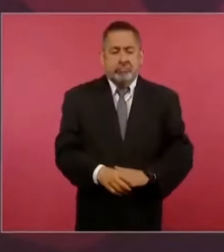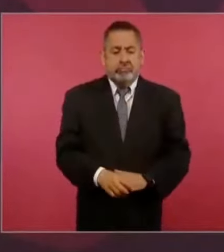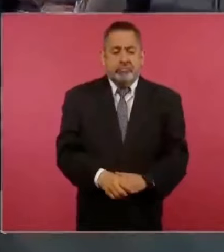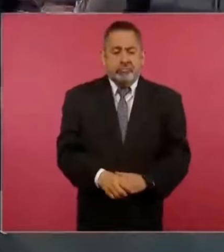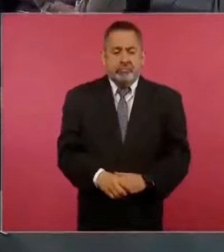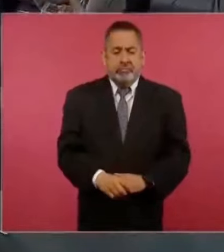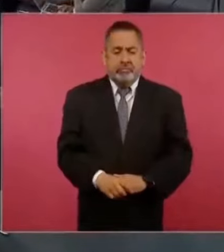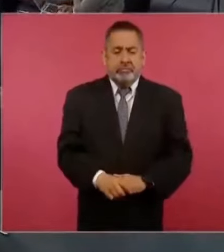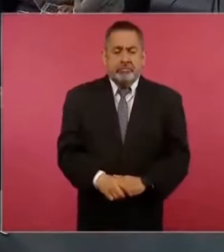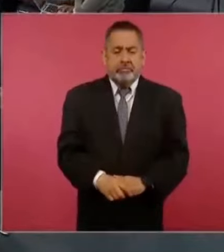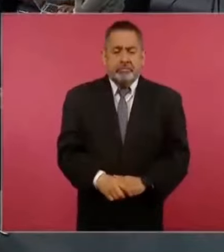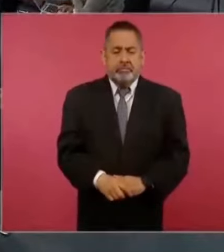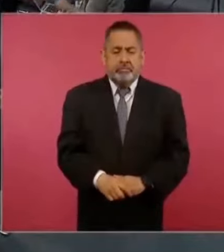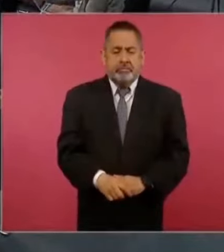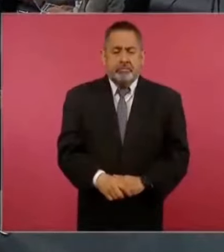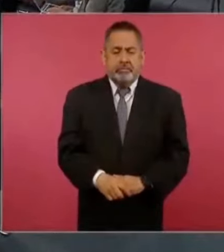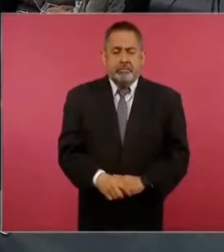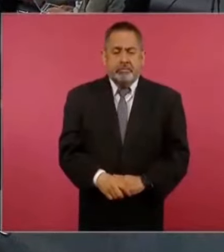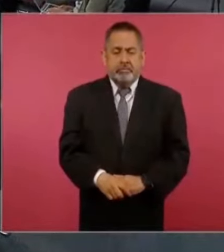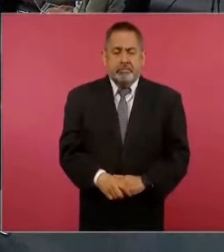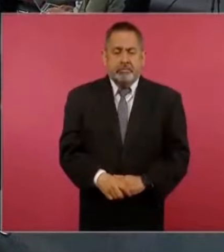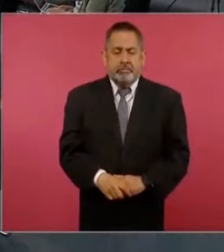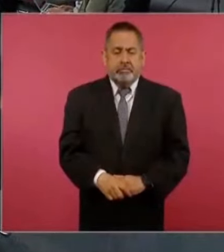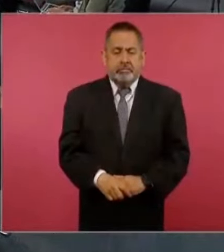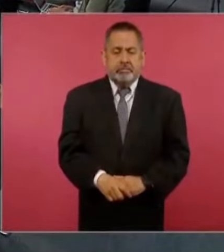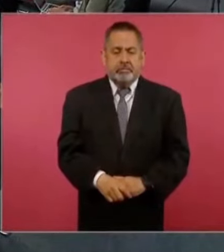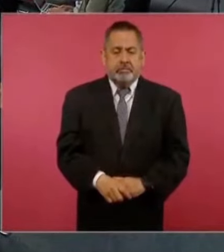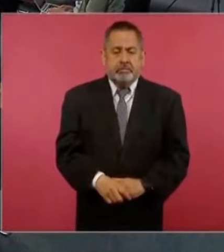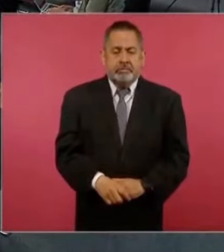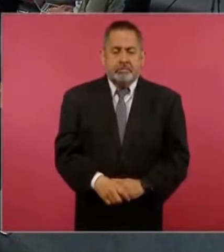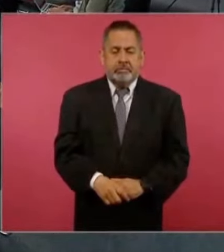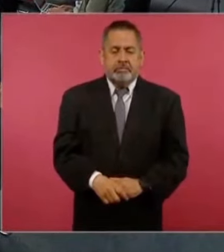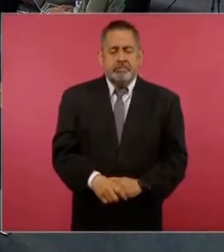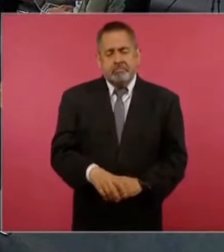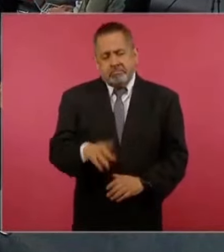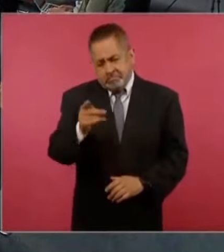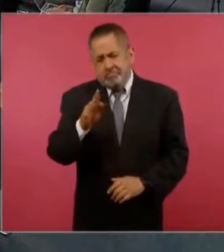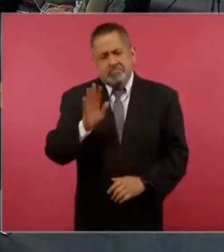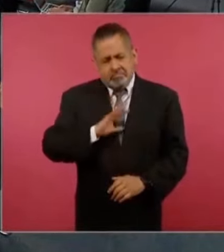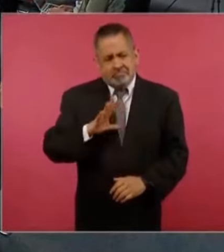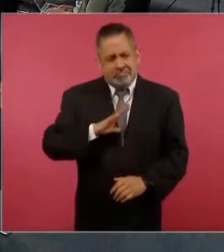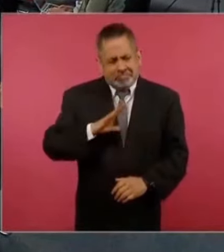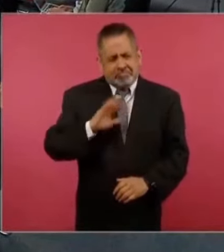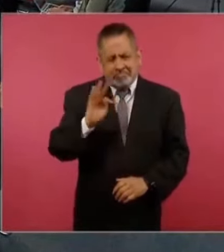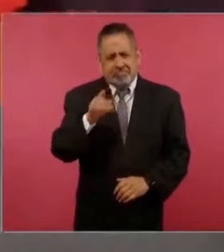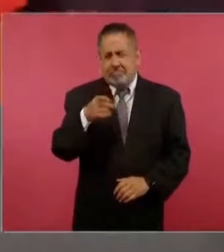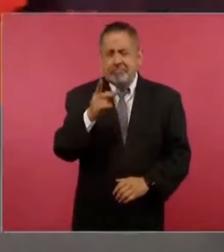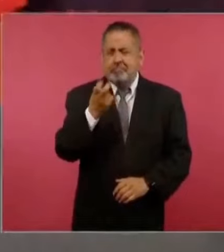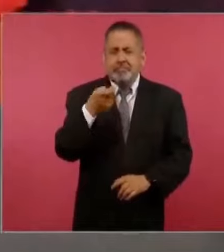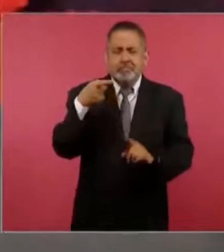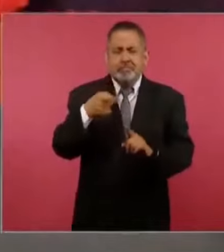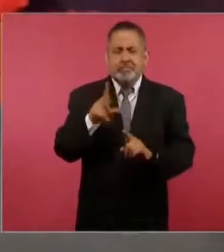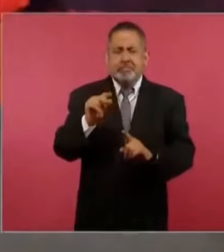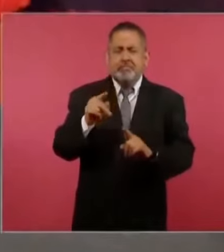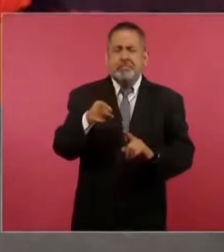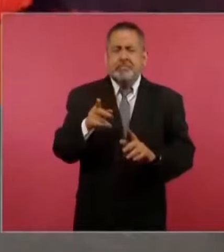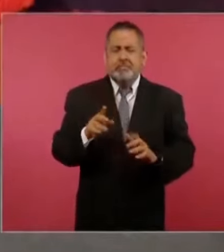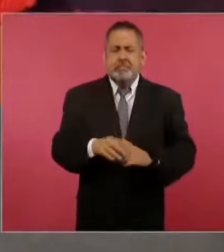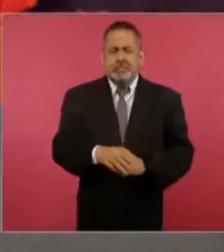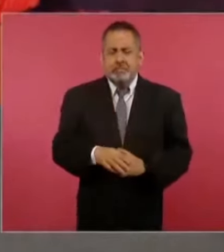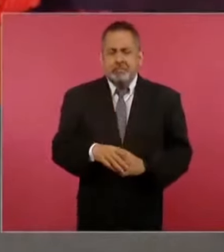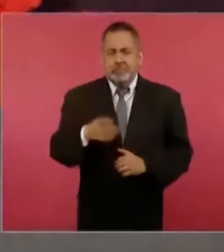pero no hay alún tipo de sanción Pues debe de haber pero no se trata de